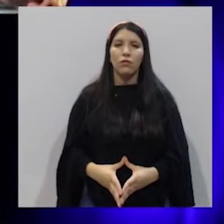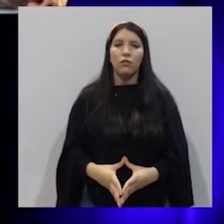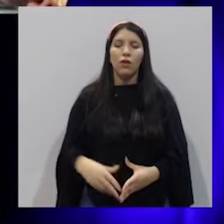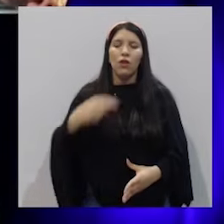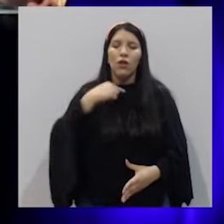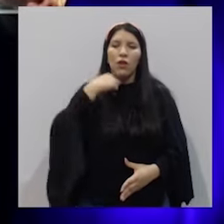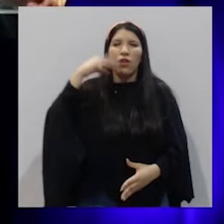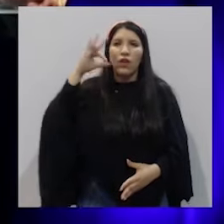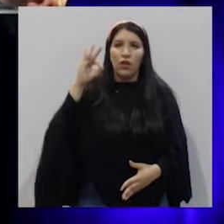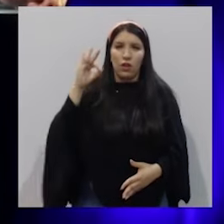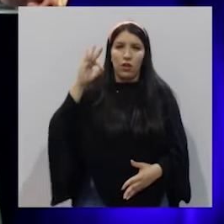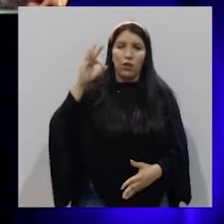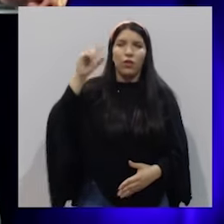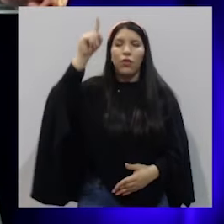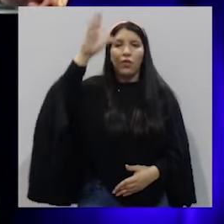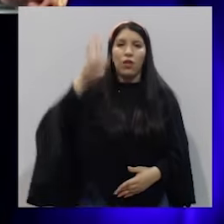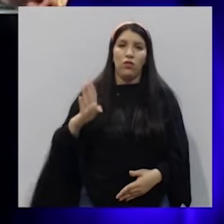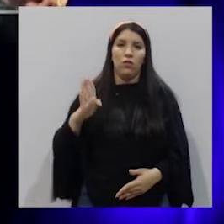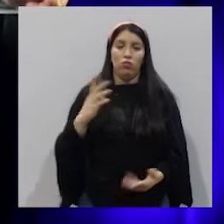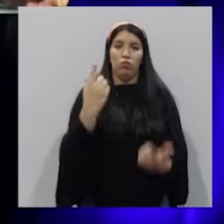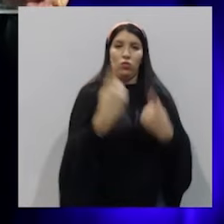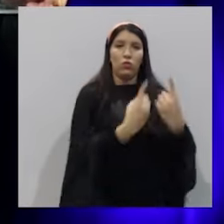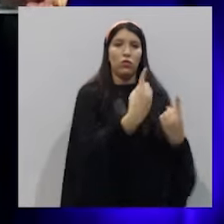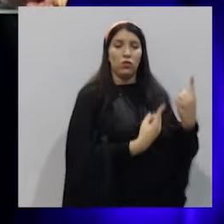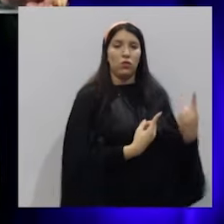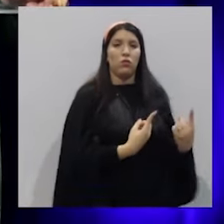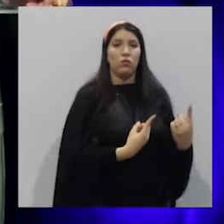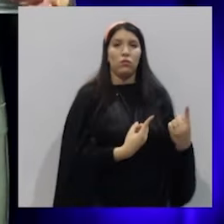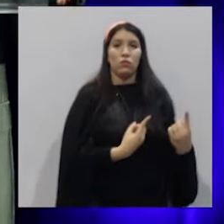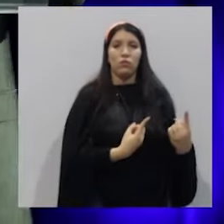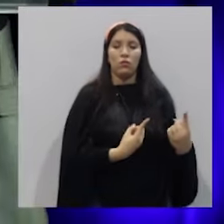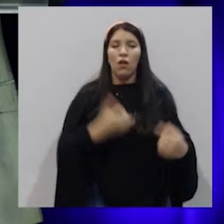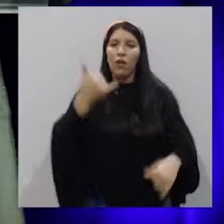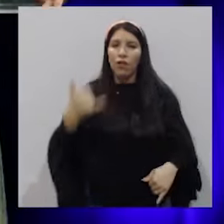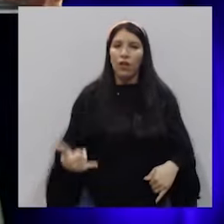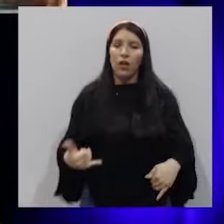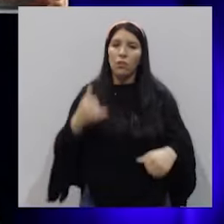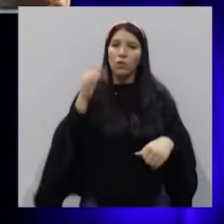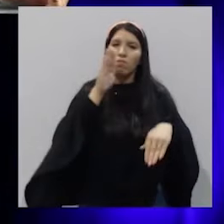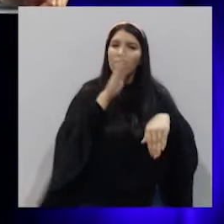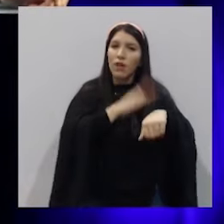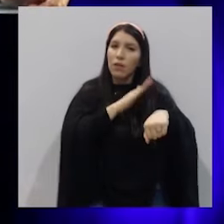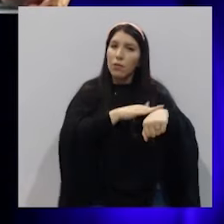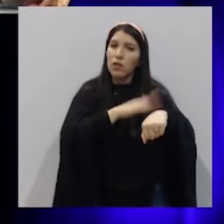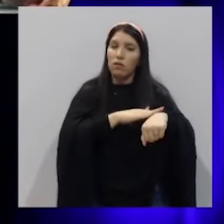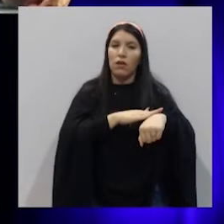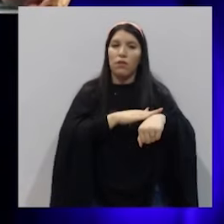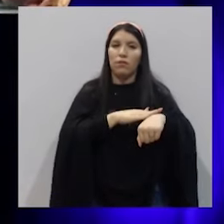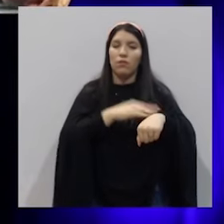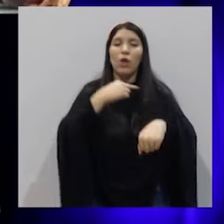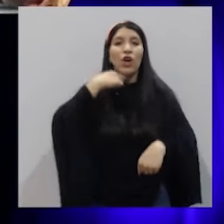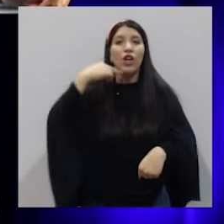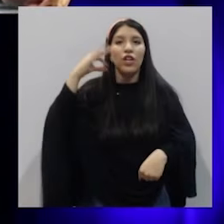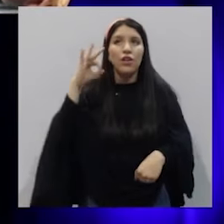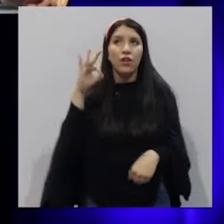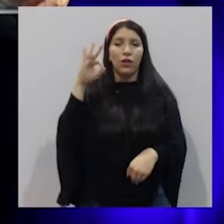de dejar lo que no construye dejar lo que era la vida vieja y vivir a la vida que ahora agrada a